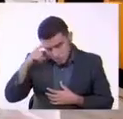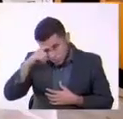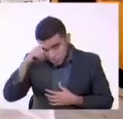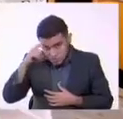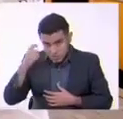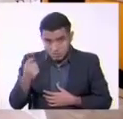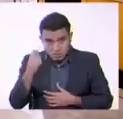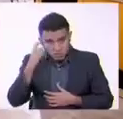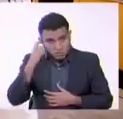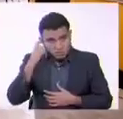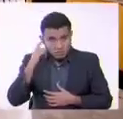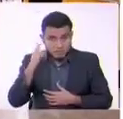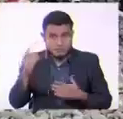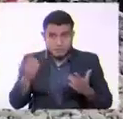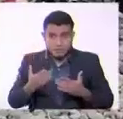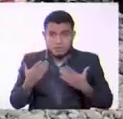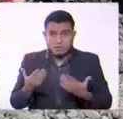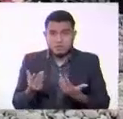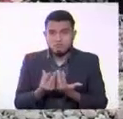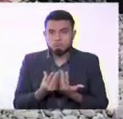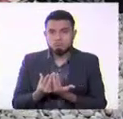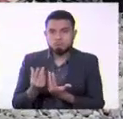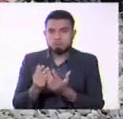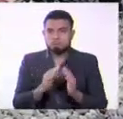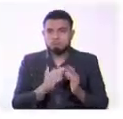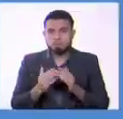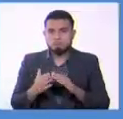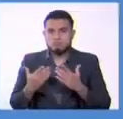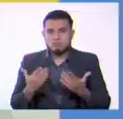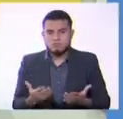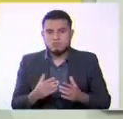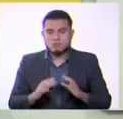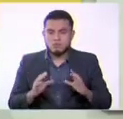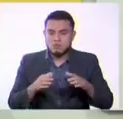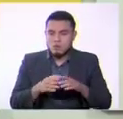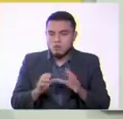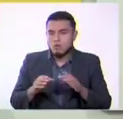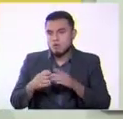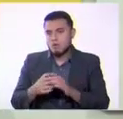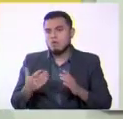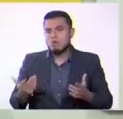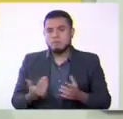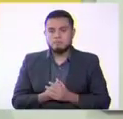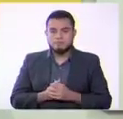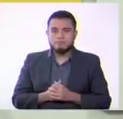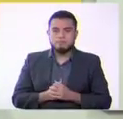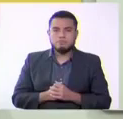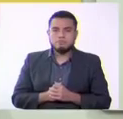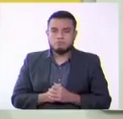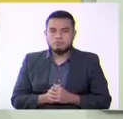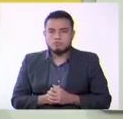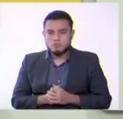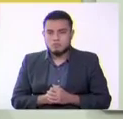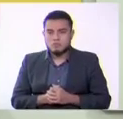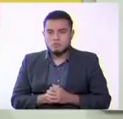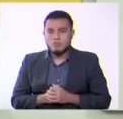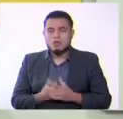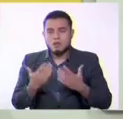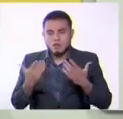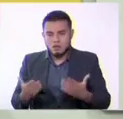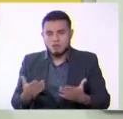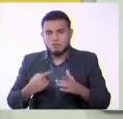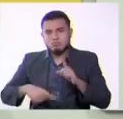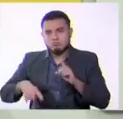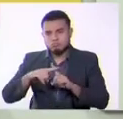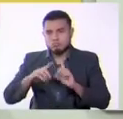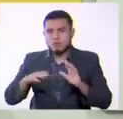las personas que hacen servicio social comunitario, los clubes de referencia, ¿verdad? Todo eso colabora positivamente para que los